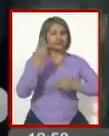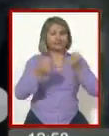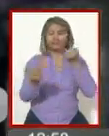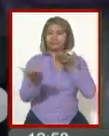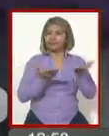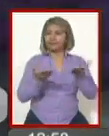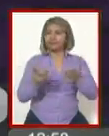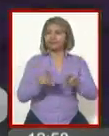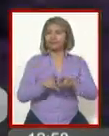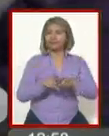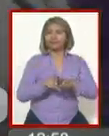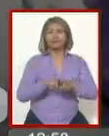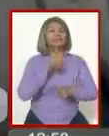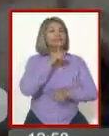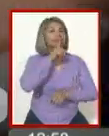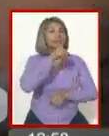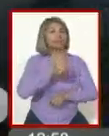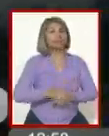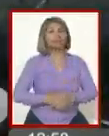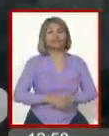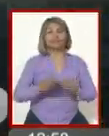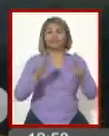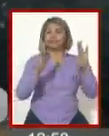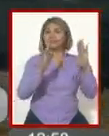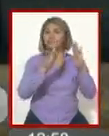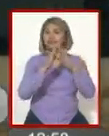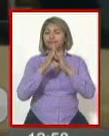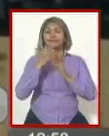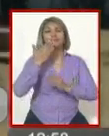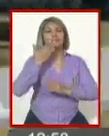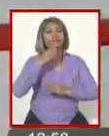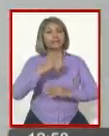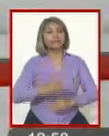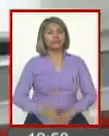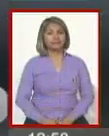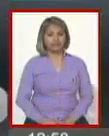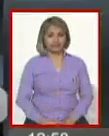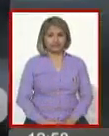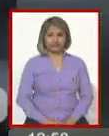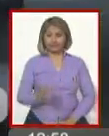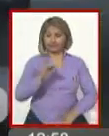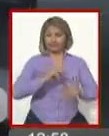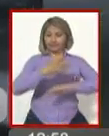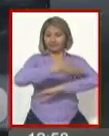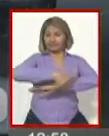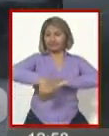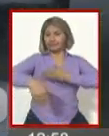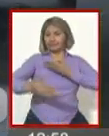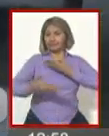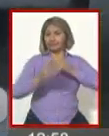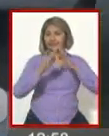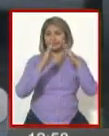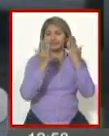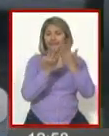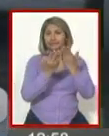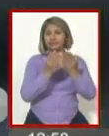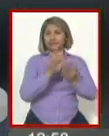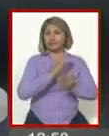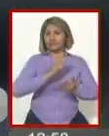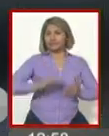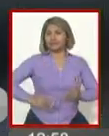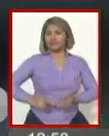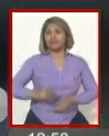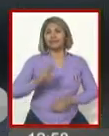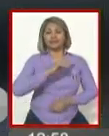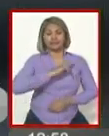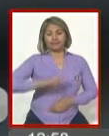el servicio. Además, aseguran que la estructura está en mal estado. Vecinos de las calles aledañas al Colegio Cristo Rey en el